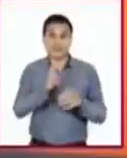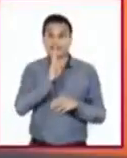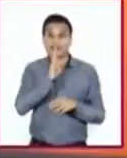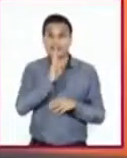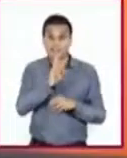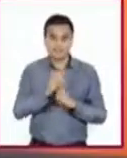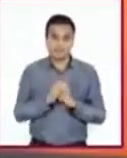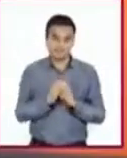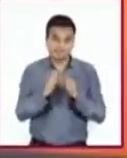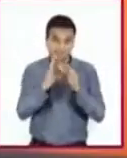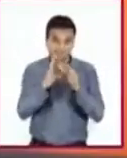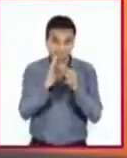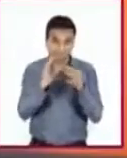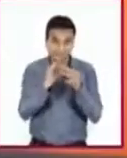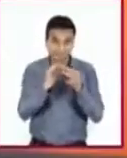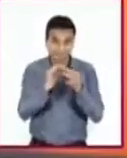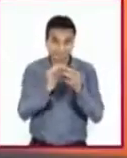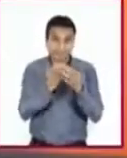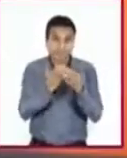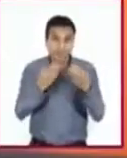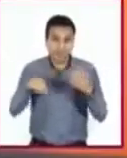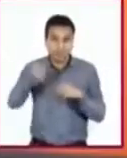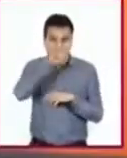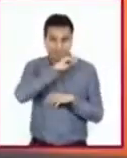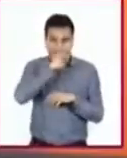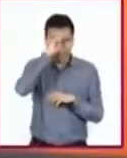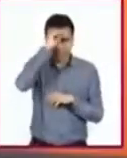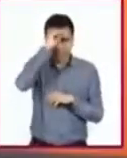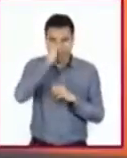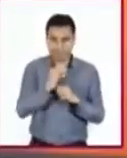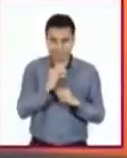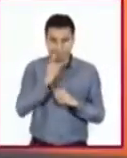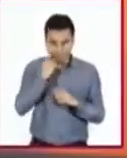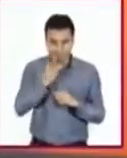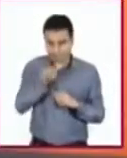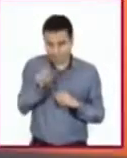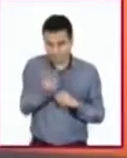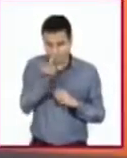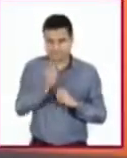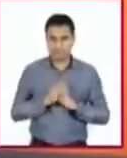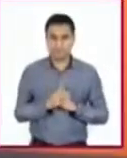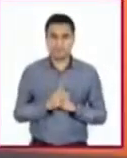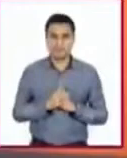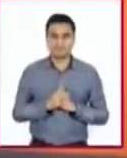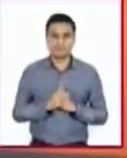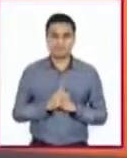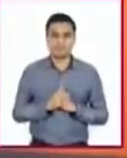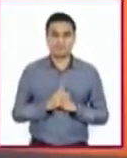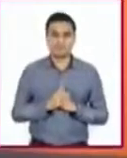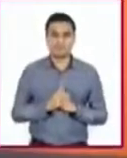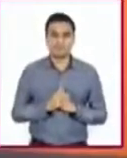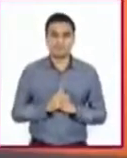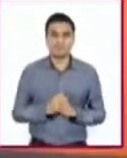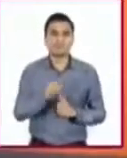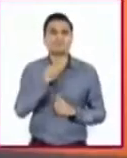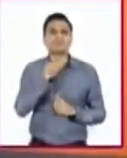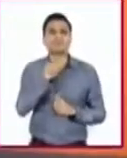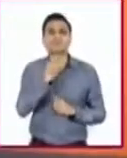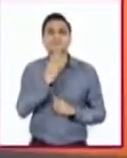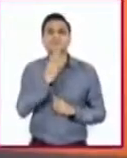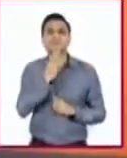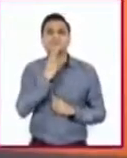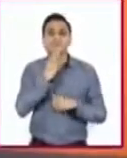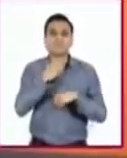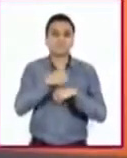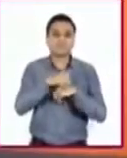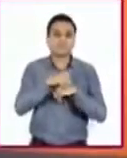del planteamiento. Les invitamos a que reflexionen sobre la siguiente pregunta. ¿En qué situación han usado números